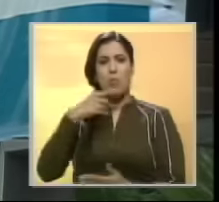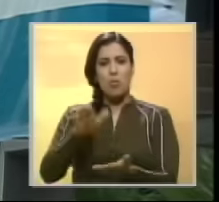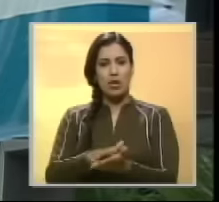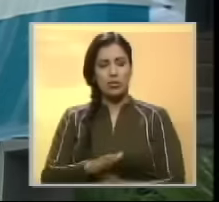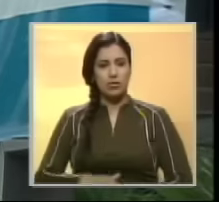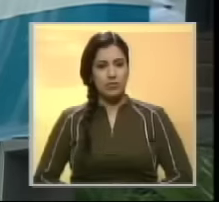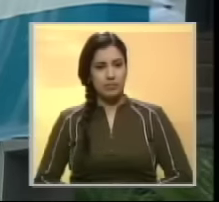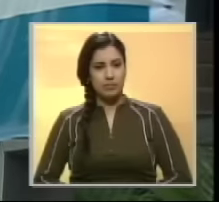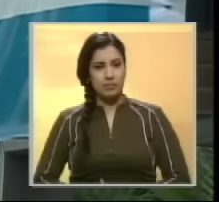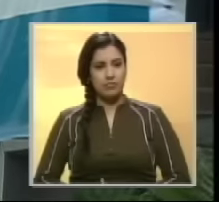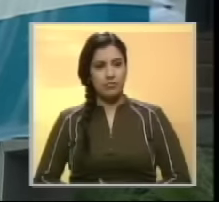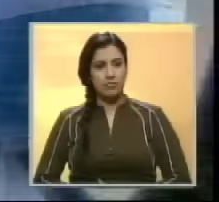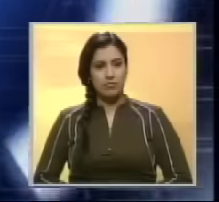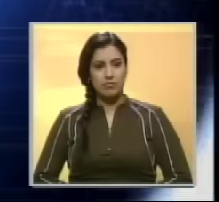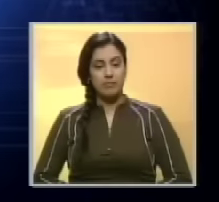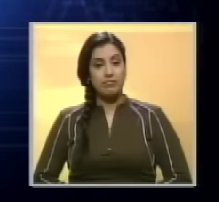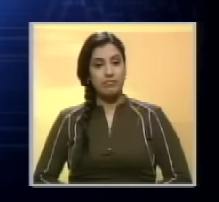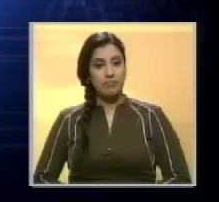el